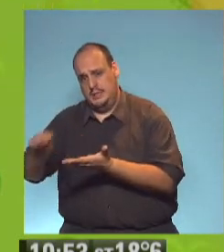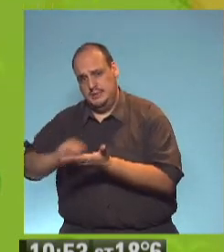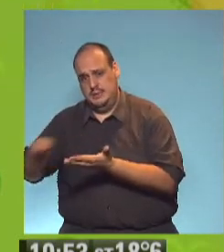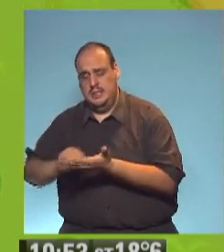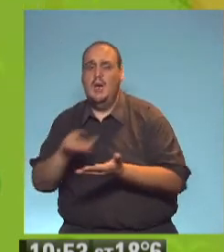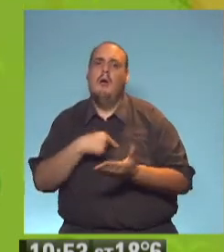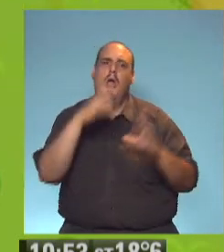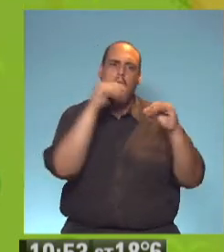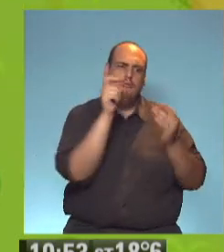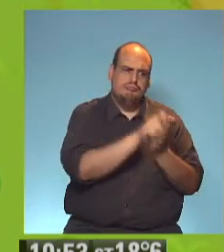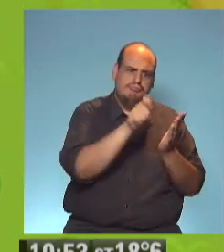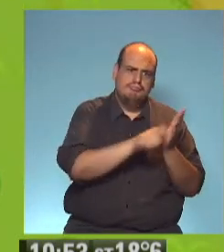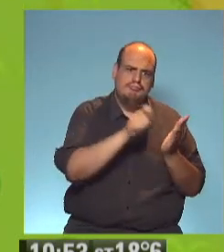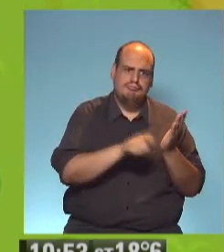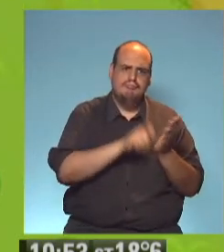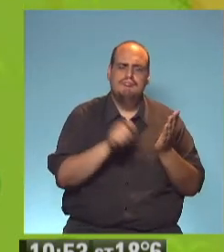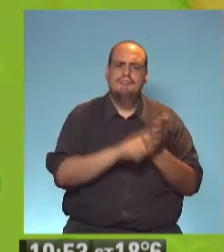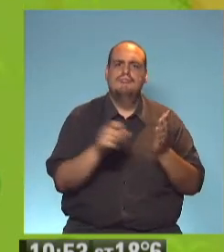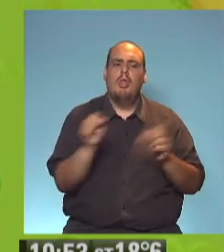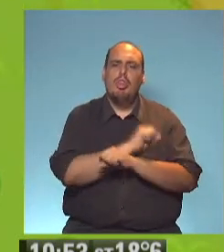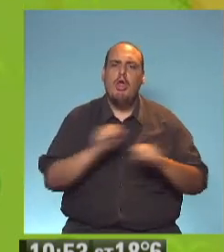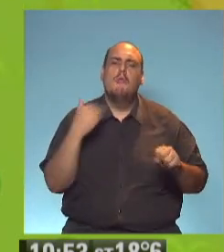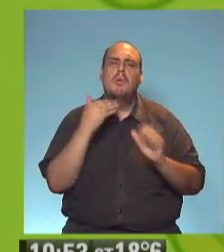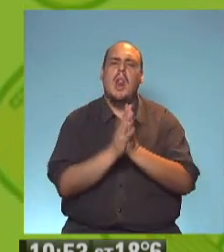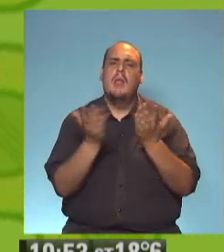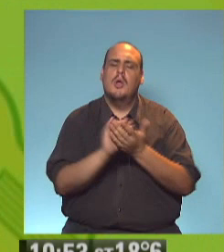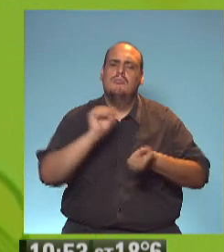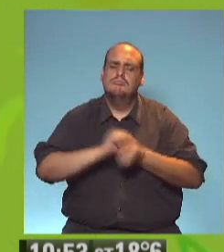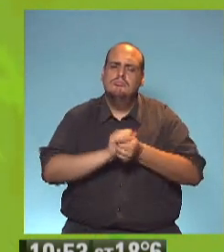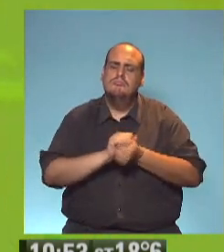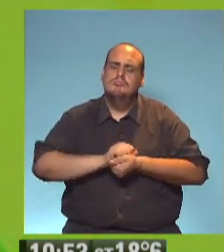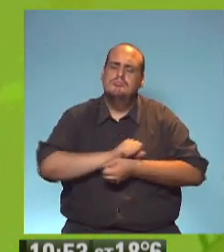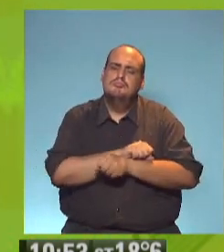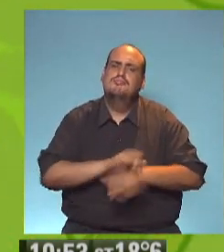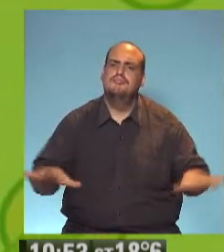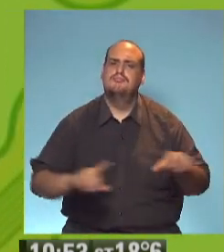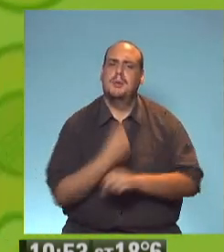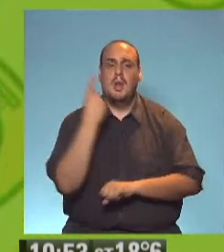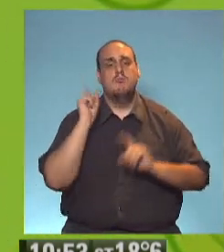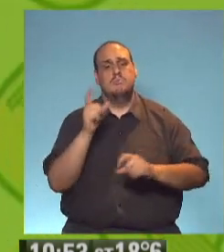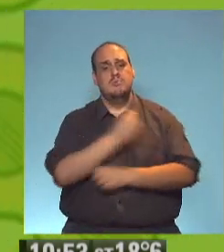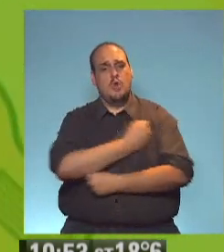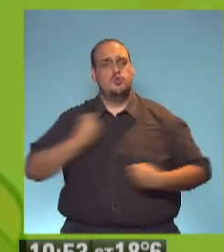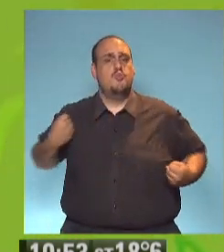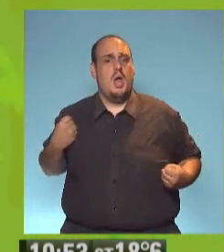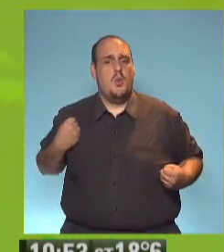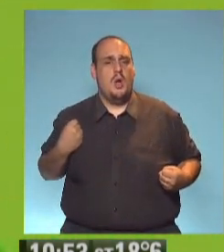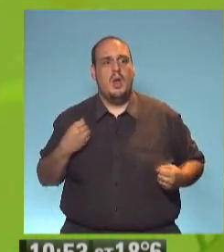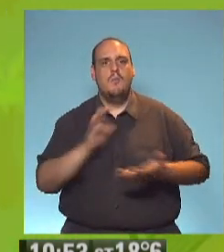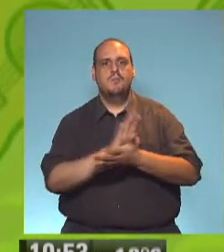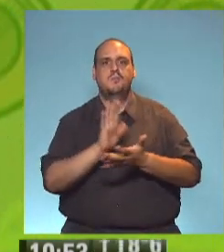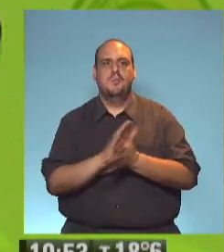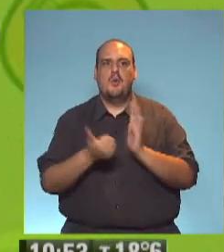noche escribía y pronto publiqué mi primer libro. Como un superhéroe, Vinicius de Moraes. Tenía doble